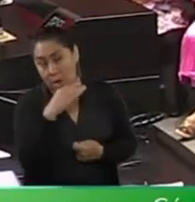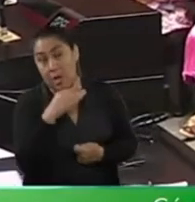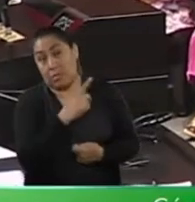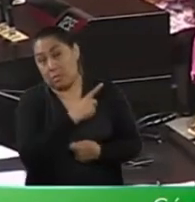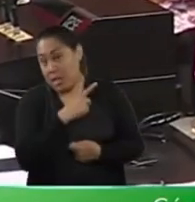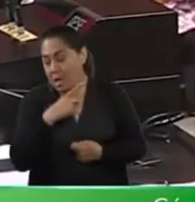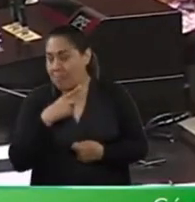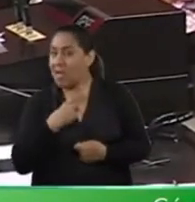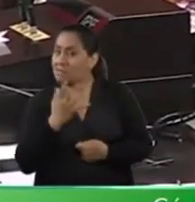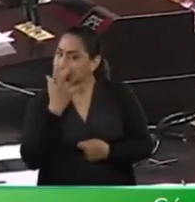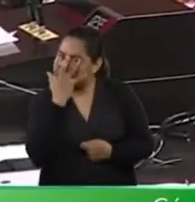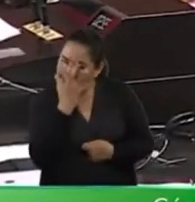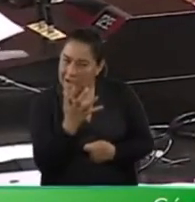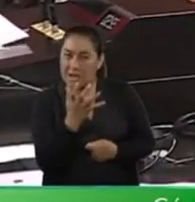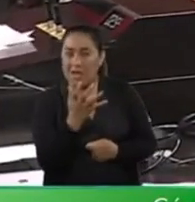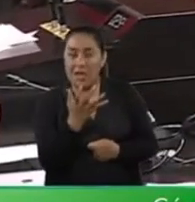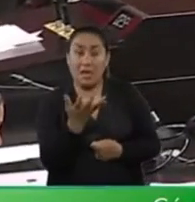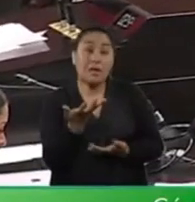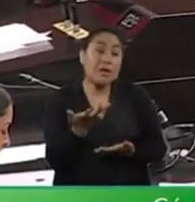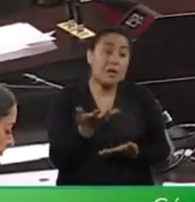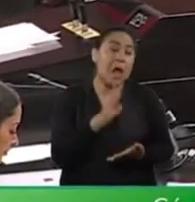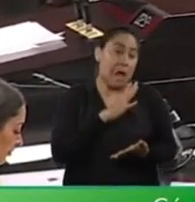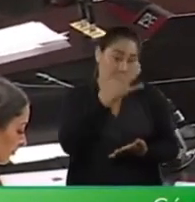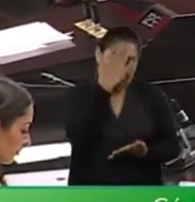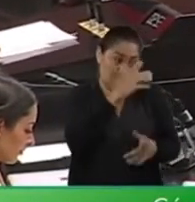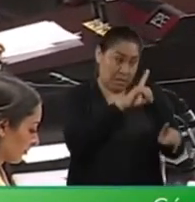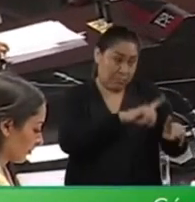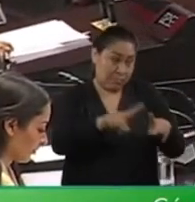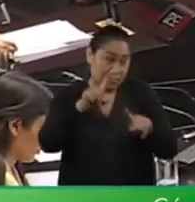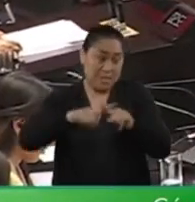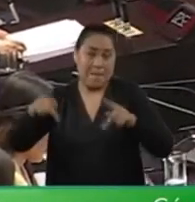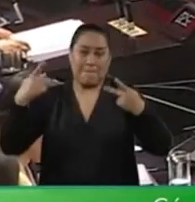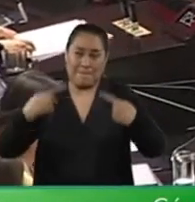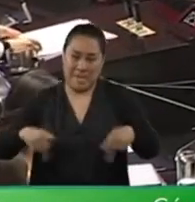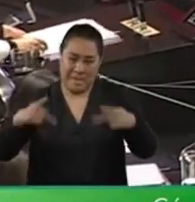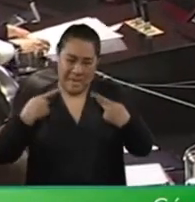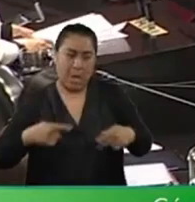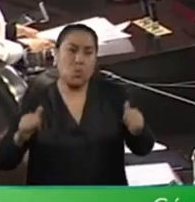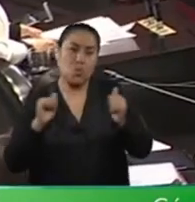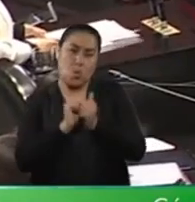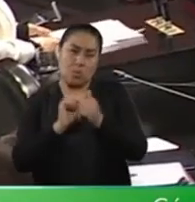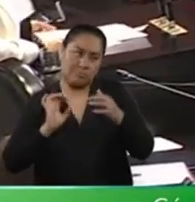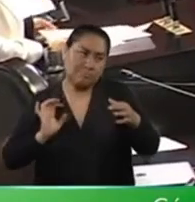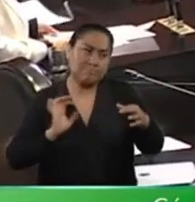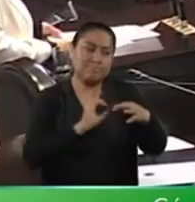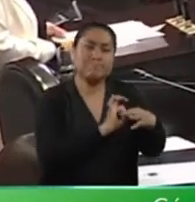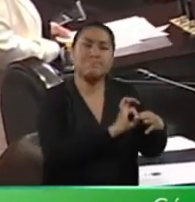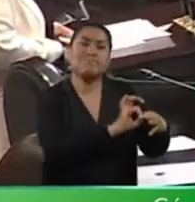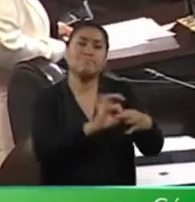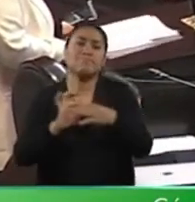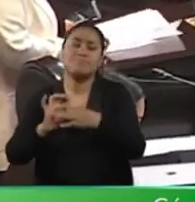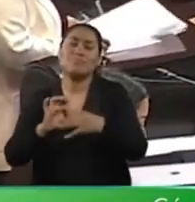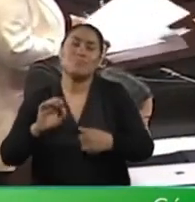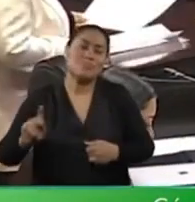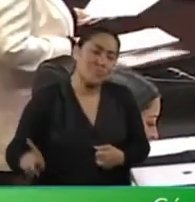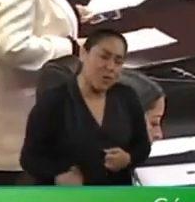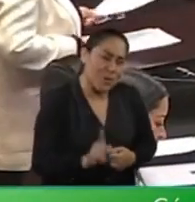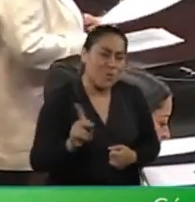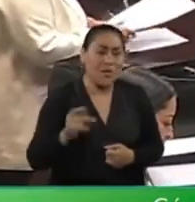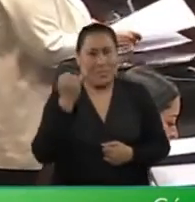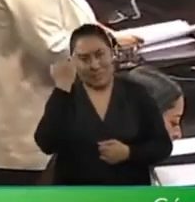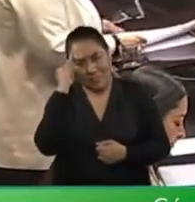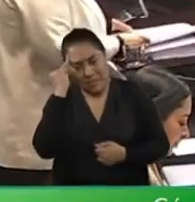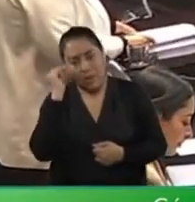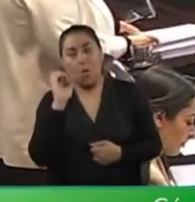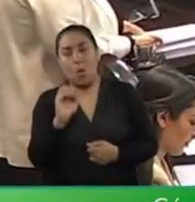No podemos ignorar la diversidad multidimensional e interseccional de nuestras comunidades y pueblos indígenas y